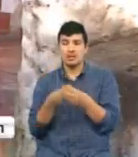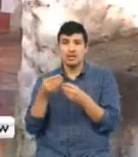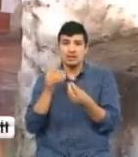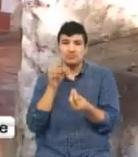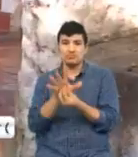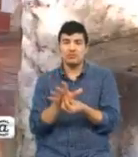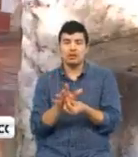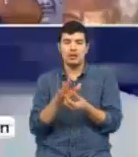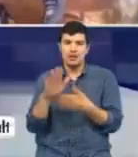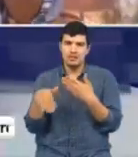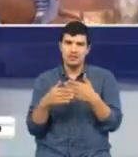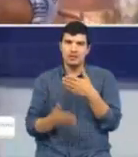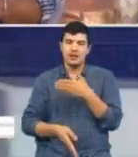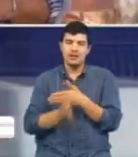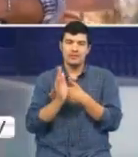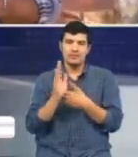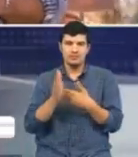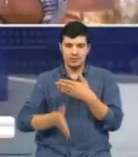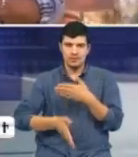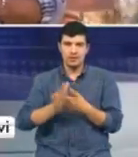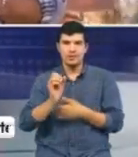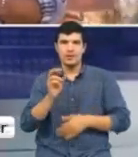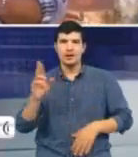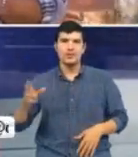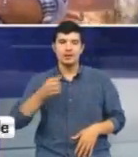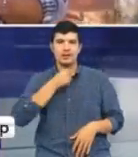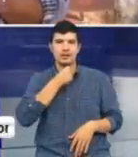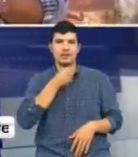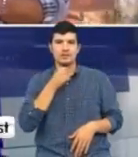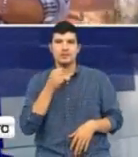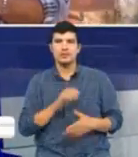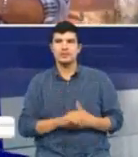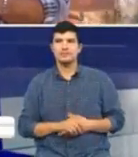Compañeros, hasta aquí toda la información. Sigan ustedes con este especial de Oriente Noticias. Muy buenas tardes.